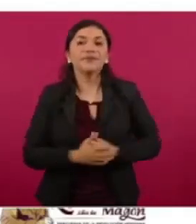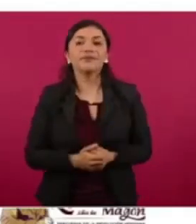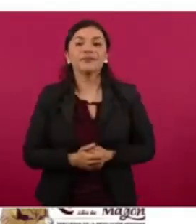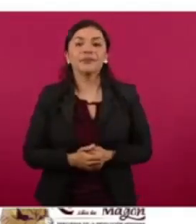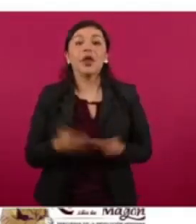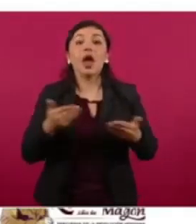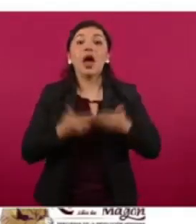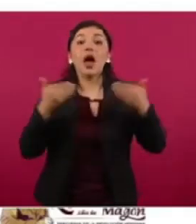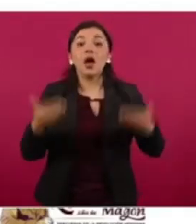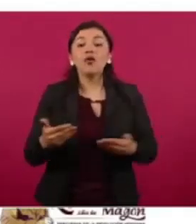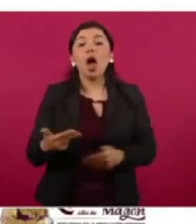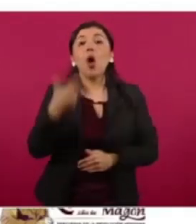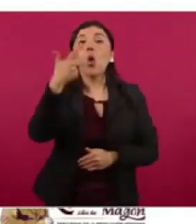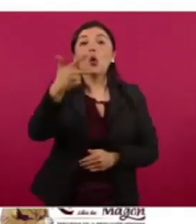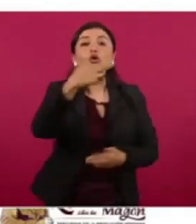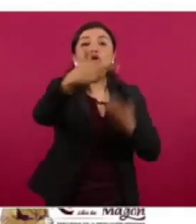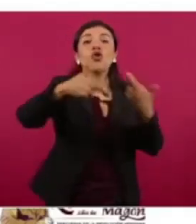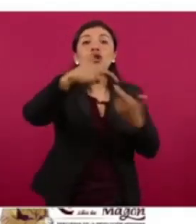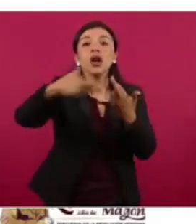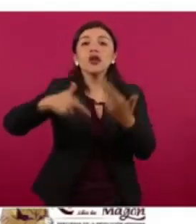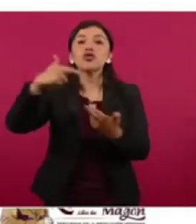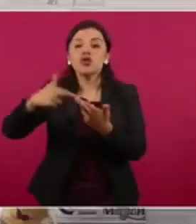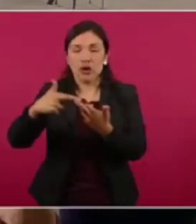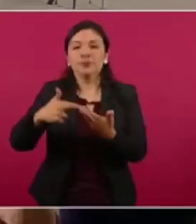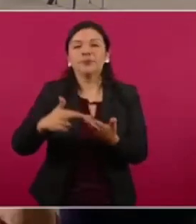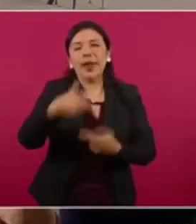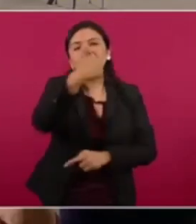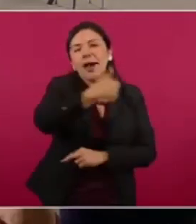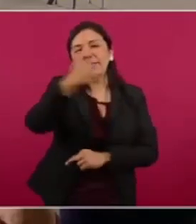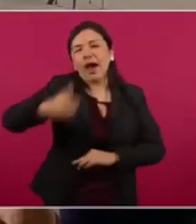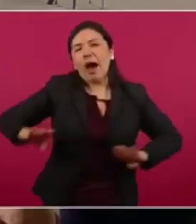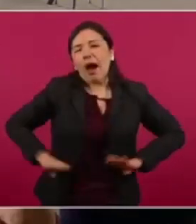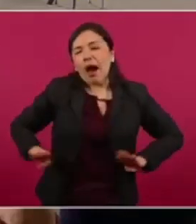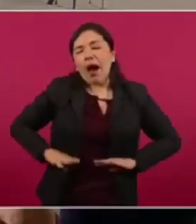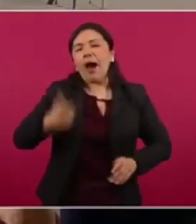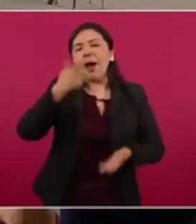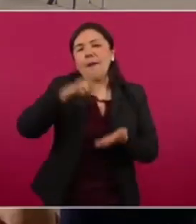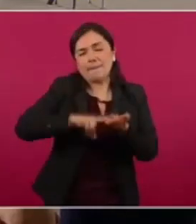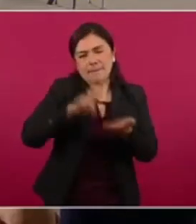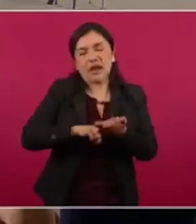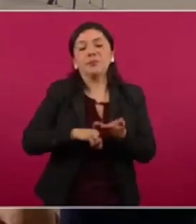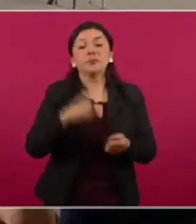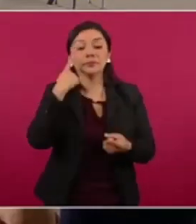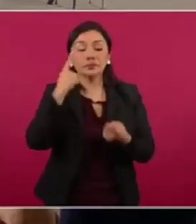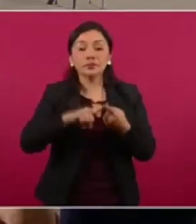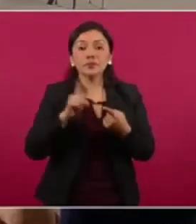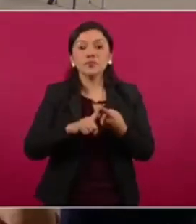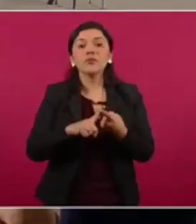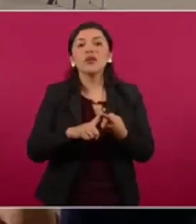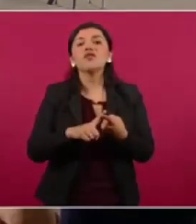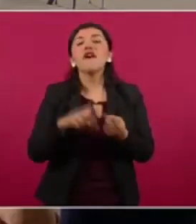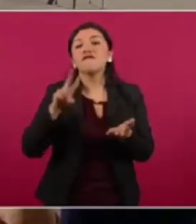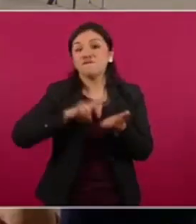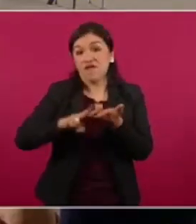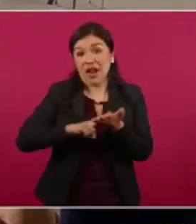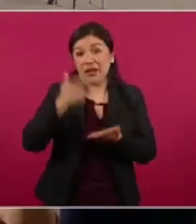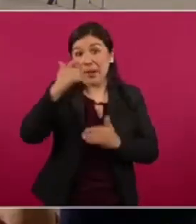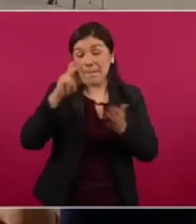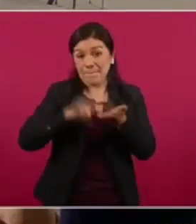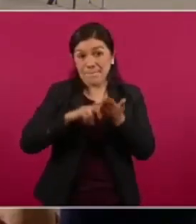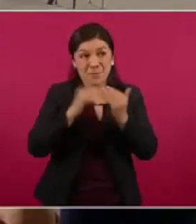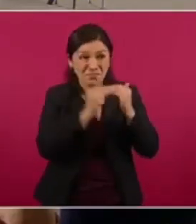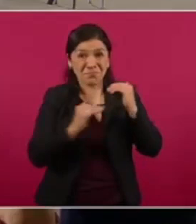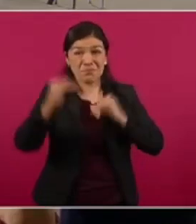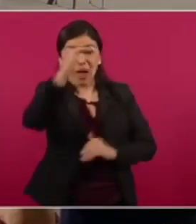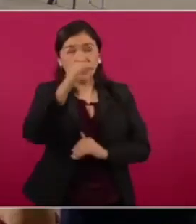las 8 regiones y cada uno de los tipos de combustibles. Tenemos que para la gasolina regular el precio más alto